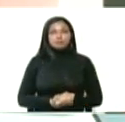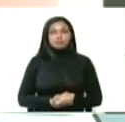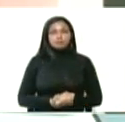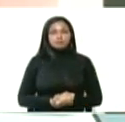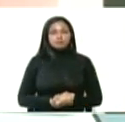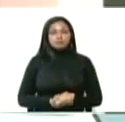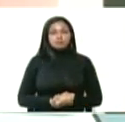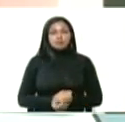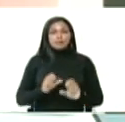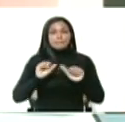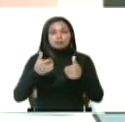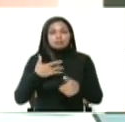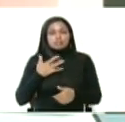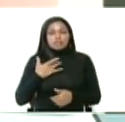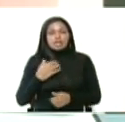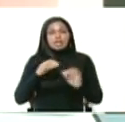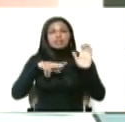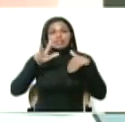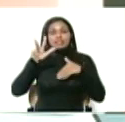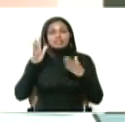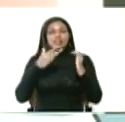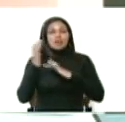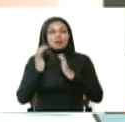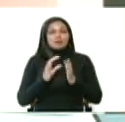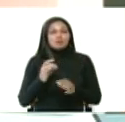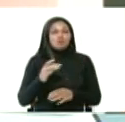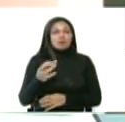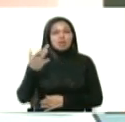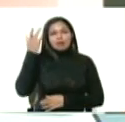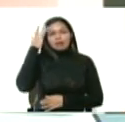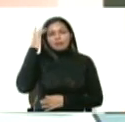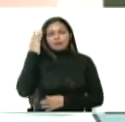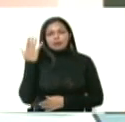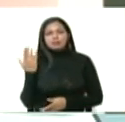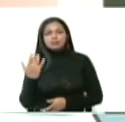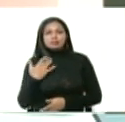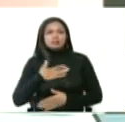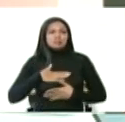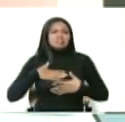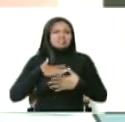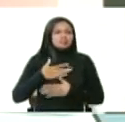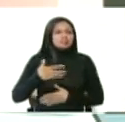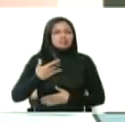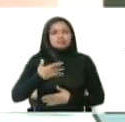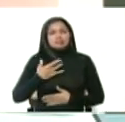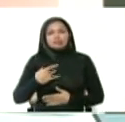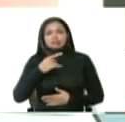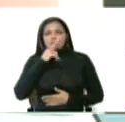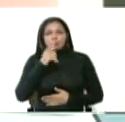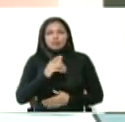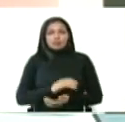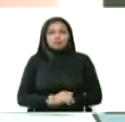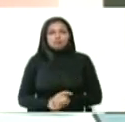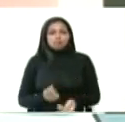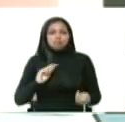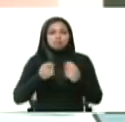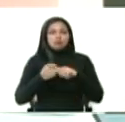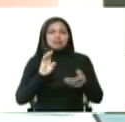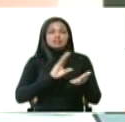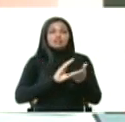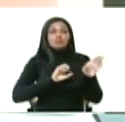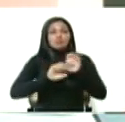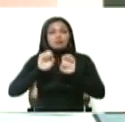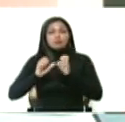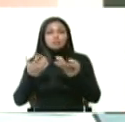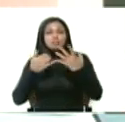quien inició síntomas el 13 de abril con dolor de cabeza, malestar general, es trasladada al Centro de